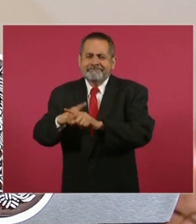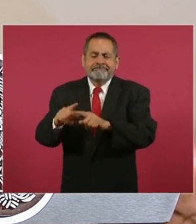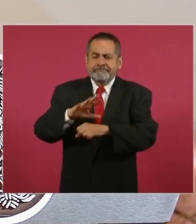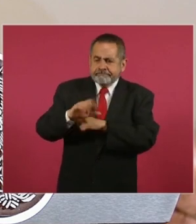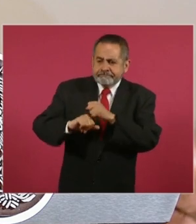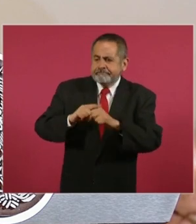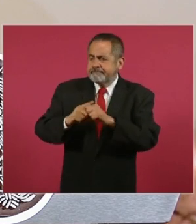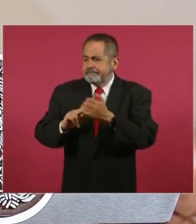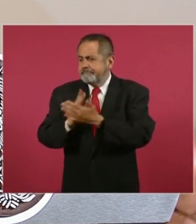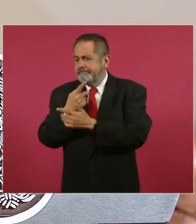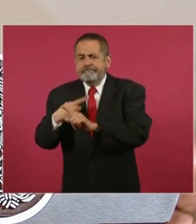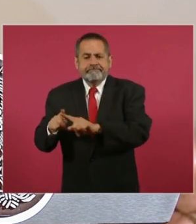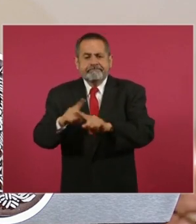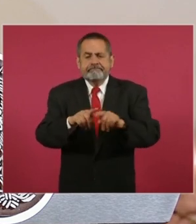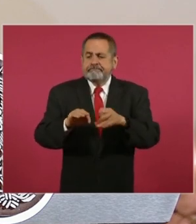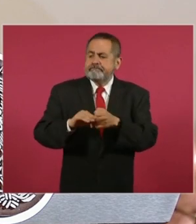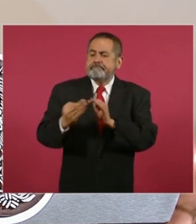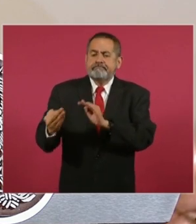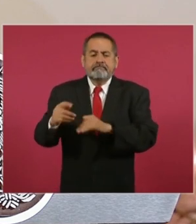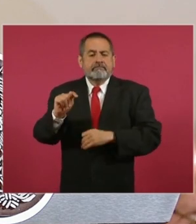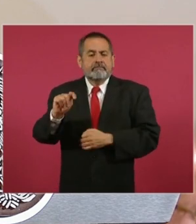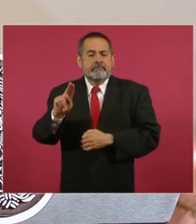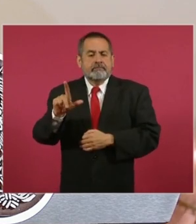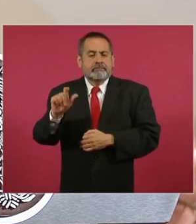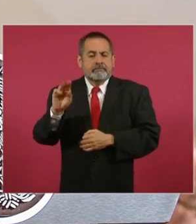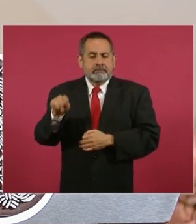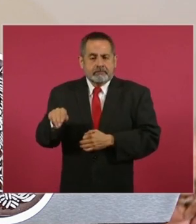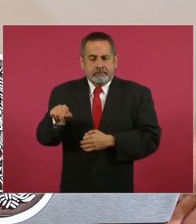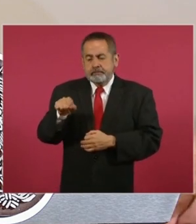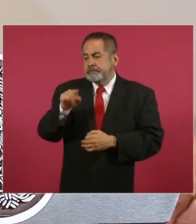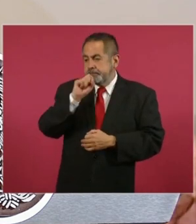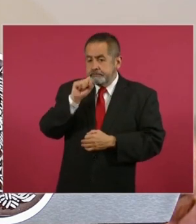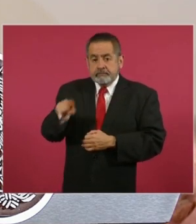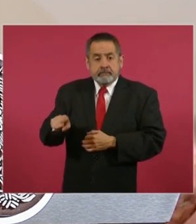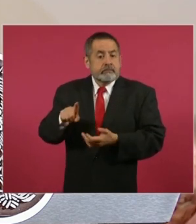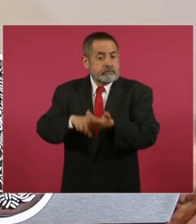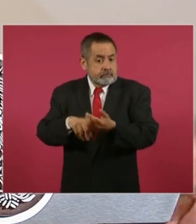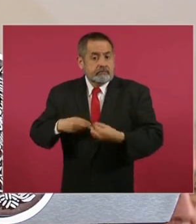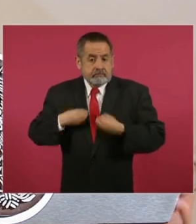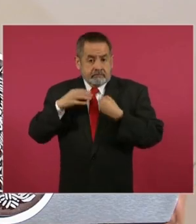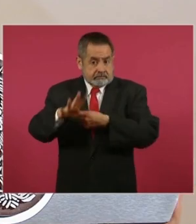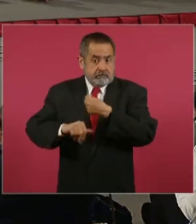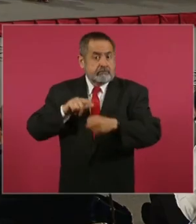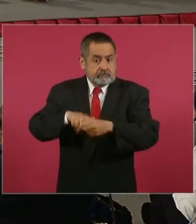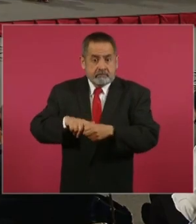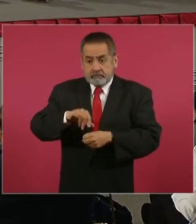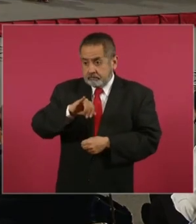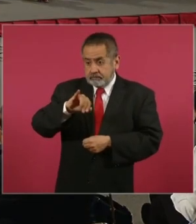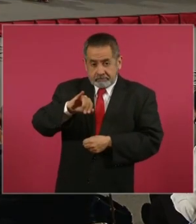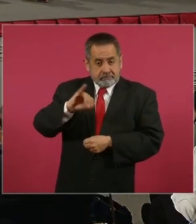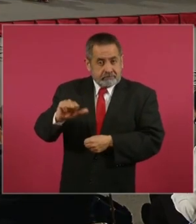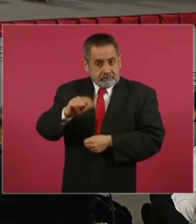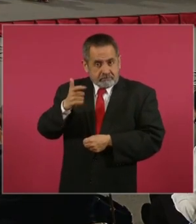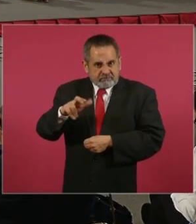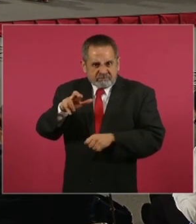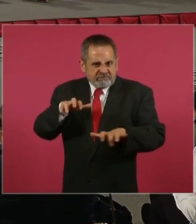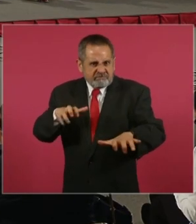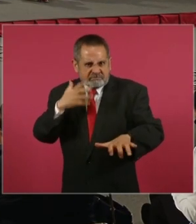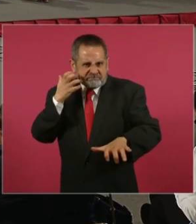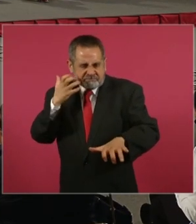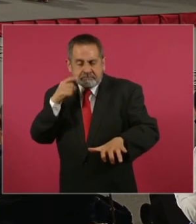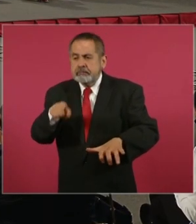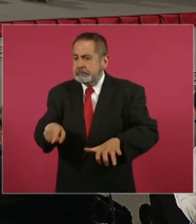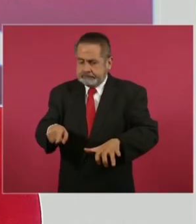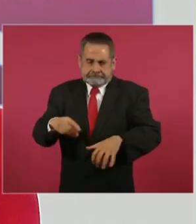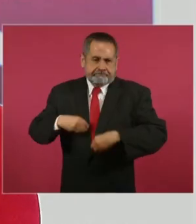del Parque Nacional Tulum y también aquí es el hábitat del jaguar, especies representativas de flora como